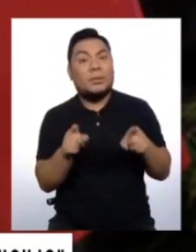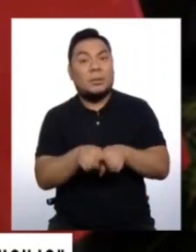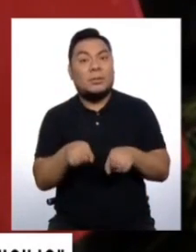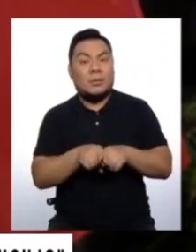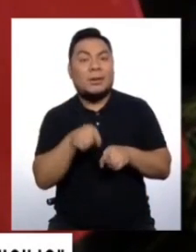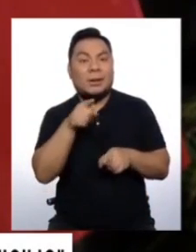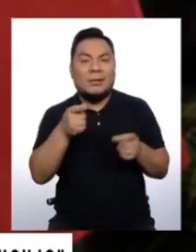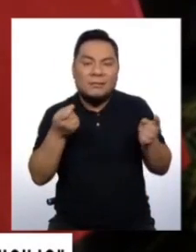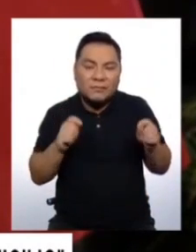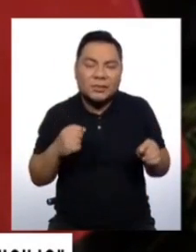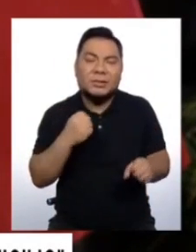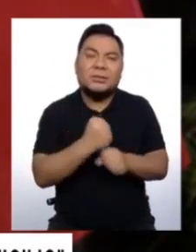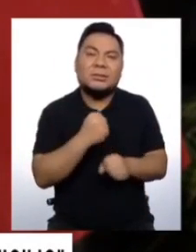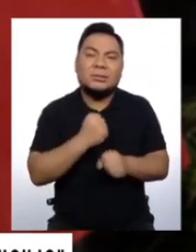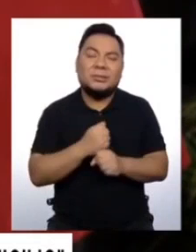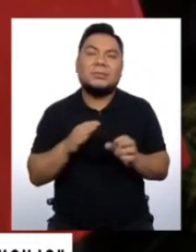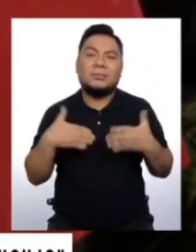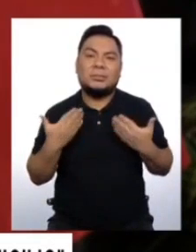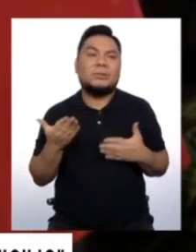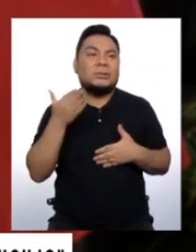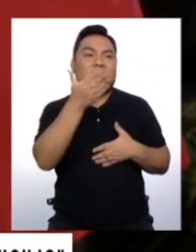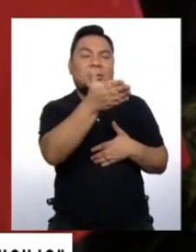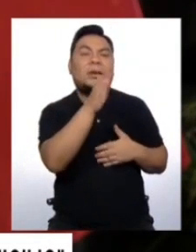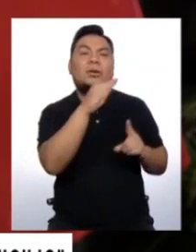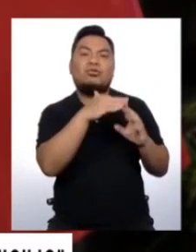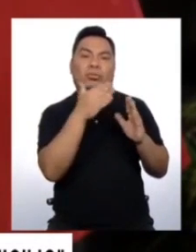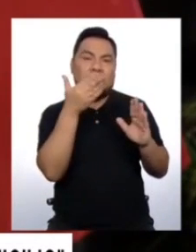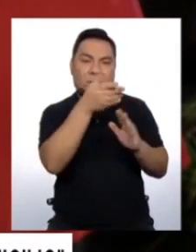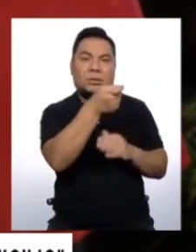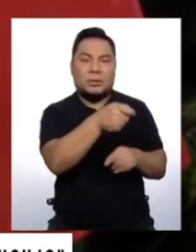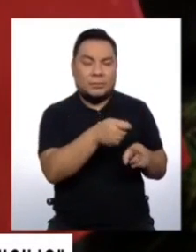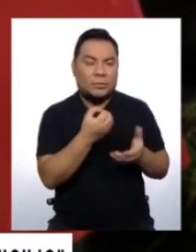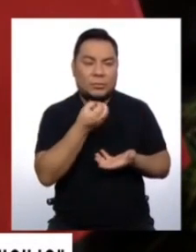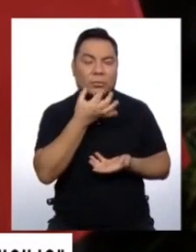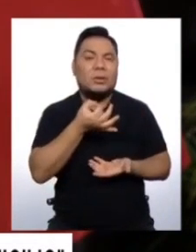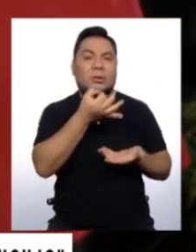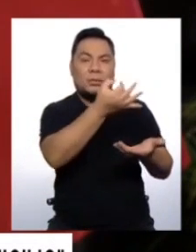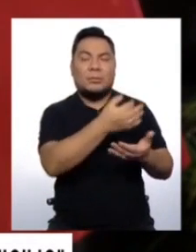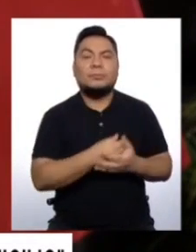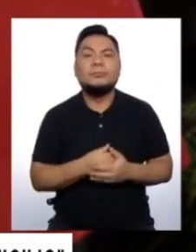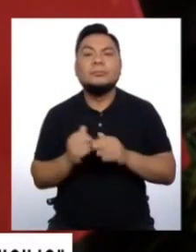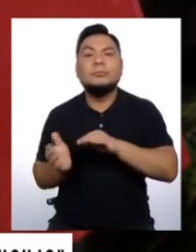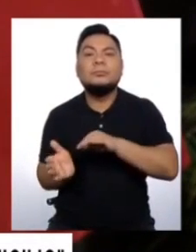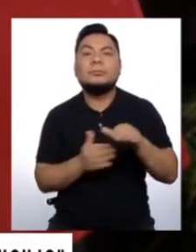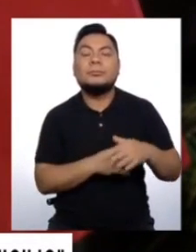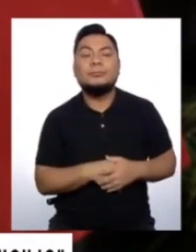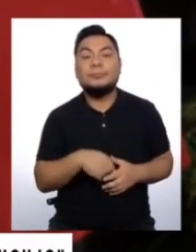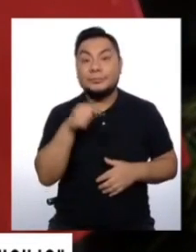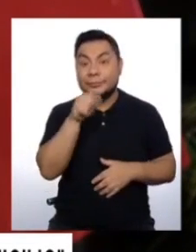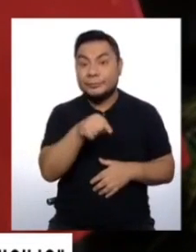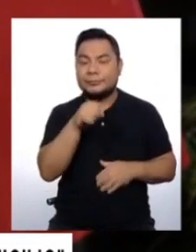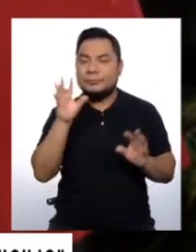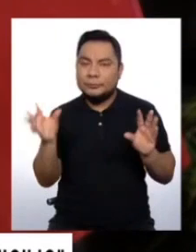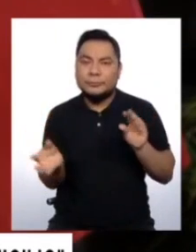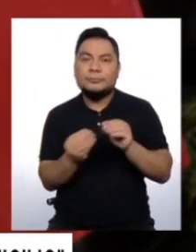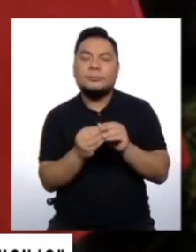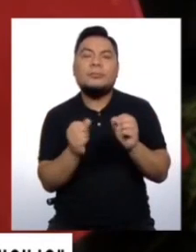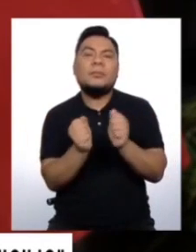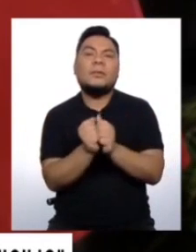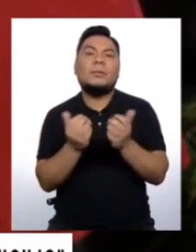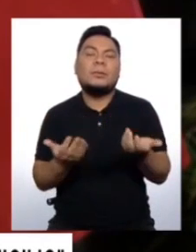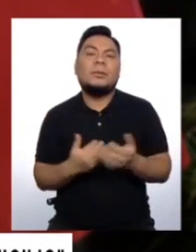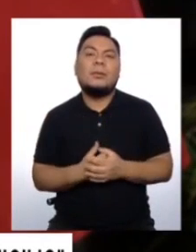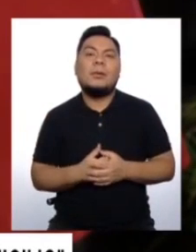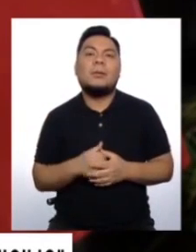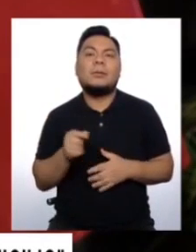de este esfuerzo podamos ir directamente. Esto se complementa con